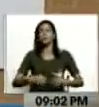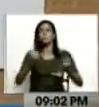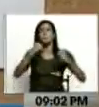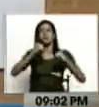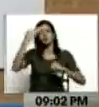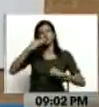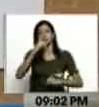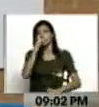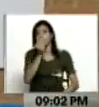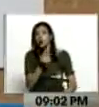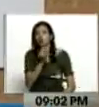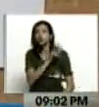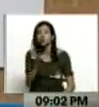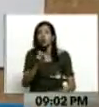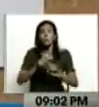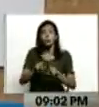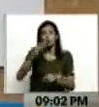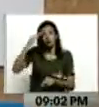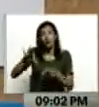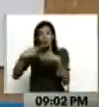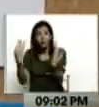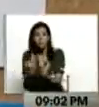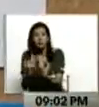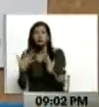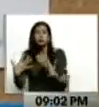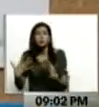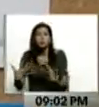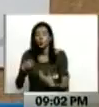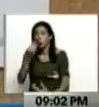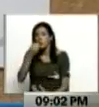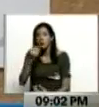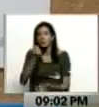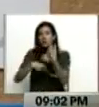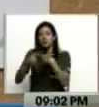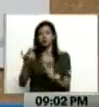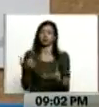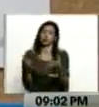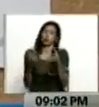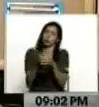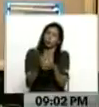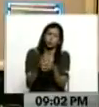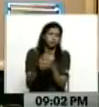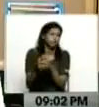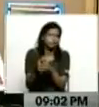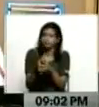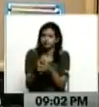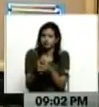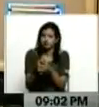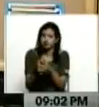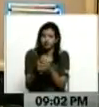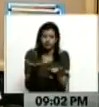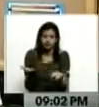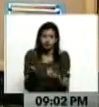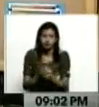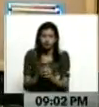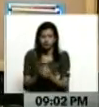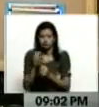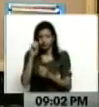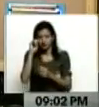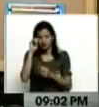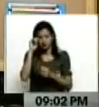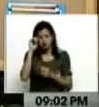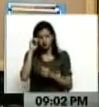bolsillos con el Zamora 200 cuando los soldados y sus familias necesitan comida y hospitales grupito pues la Fuerza Armada los